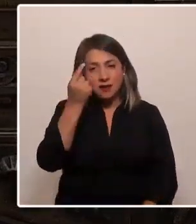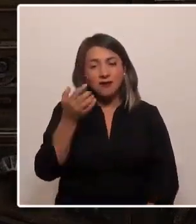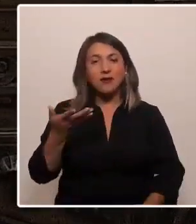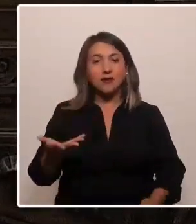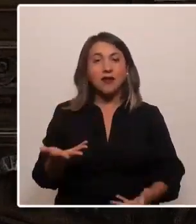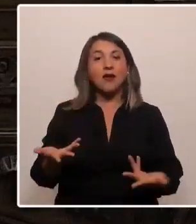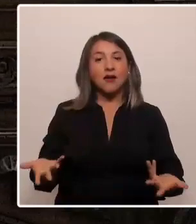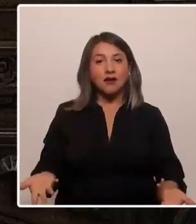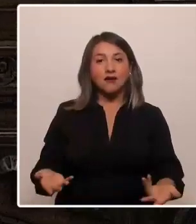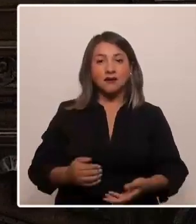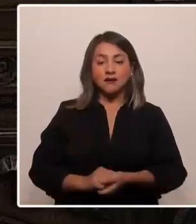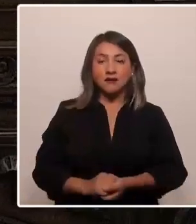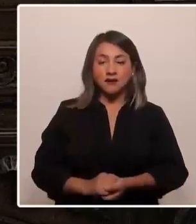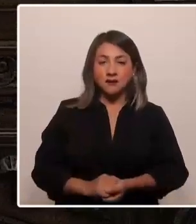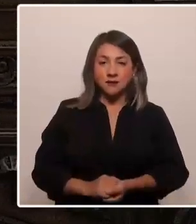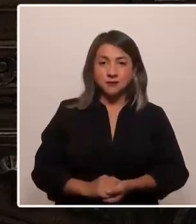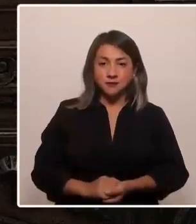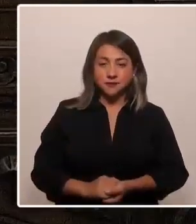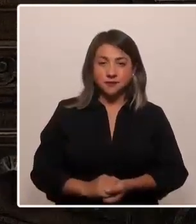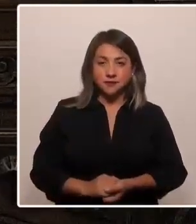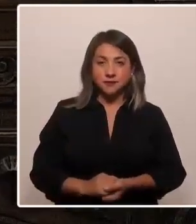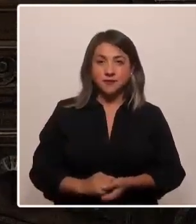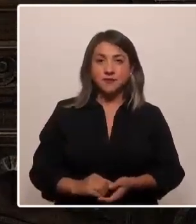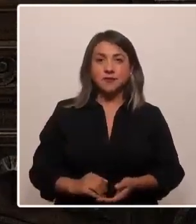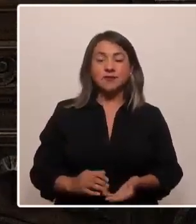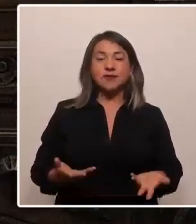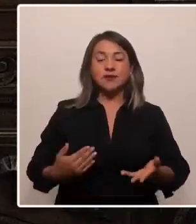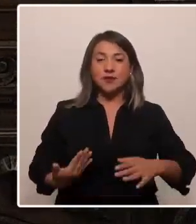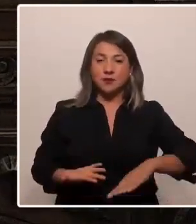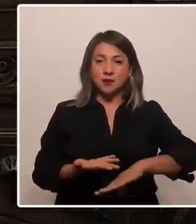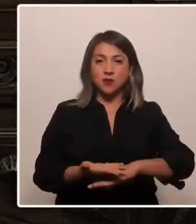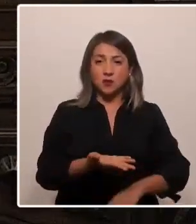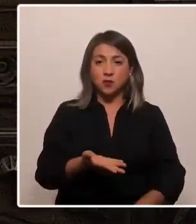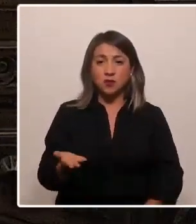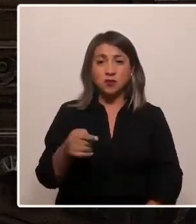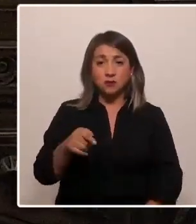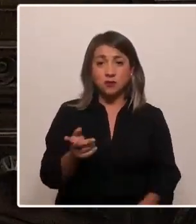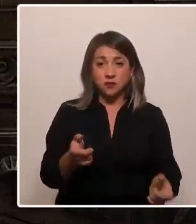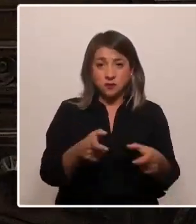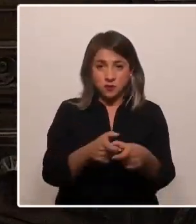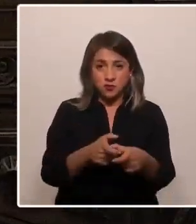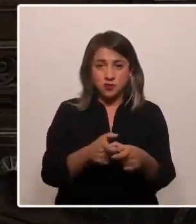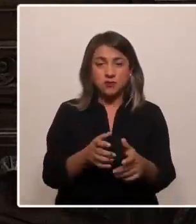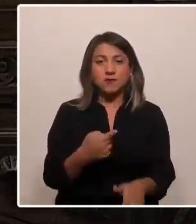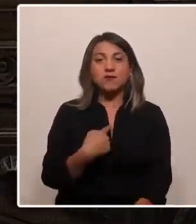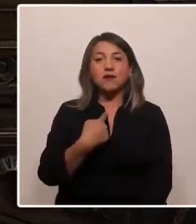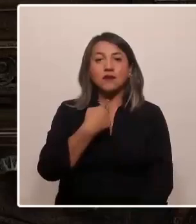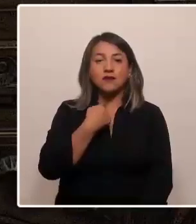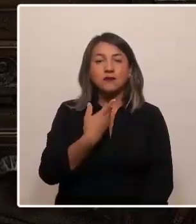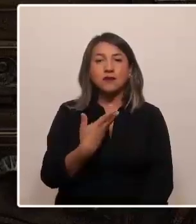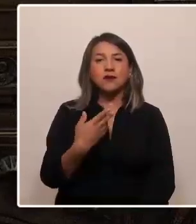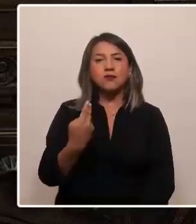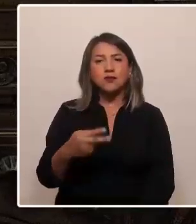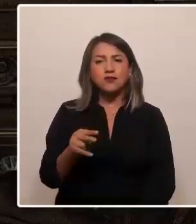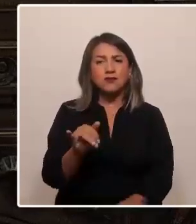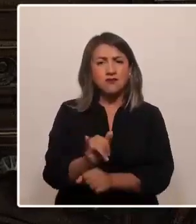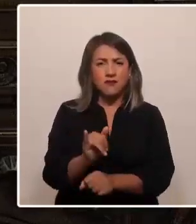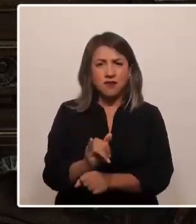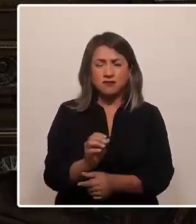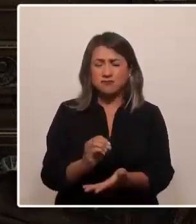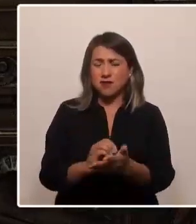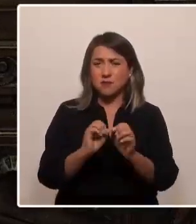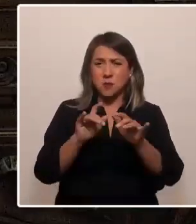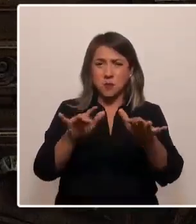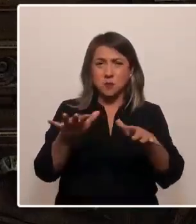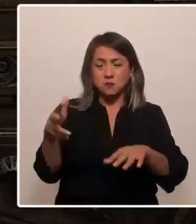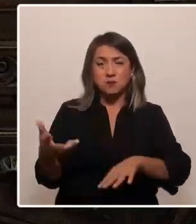hay de lo que se propone. Esta comisión ha sido víctima de la noticia falsa más difundida y por